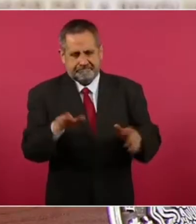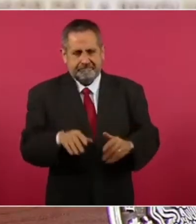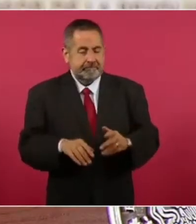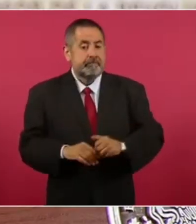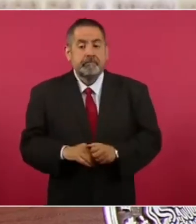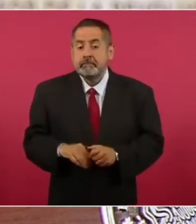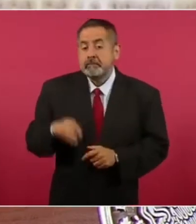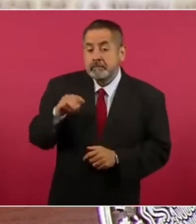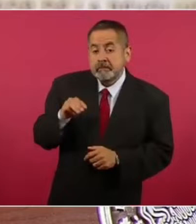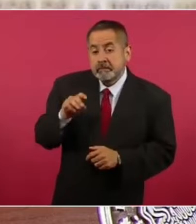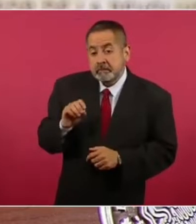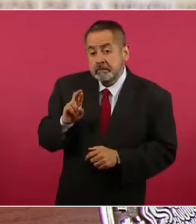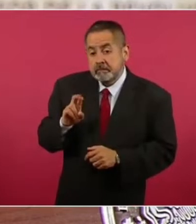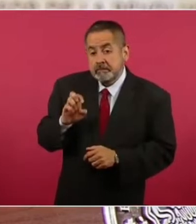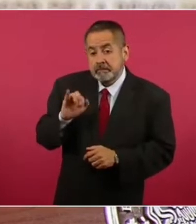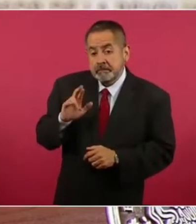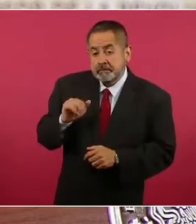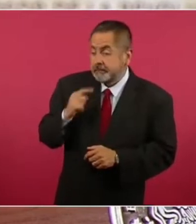Y Moreira